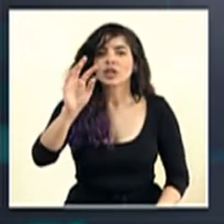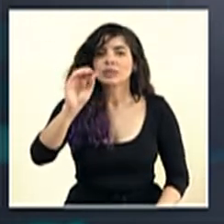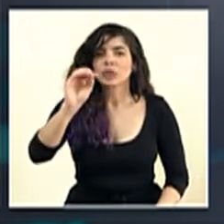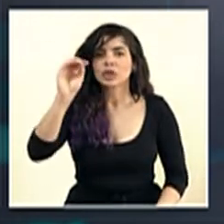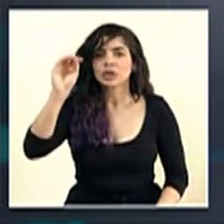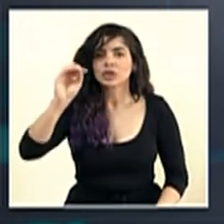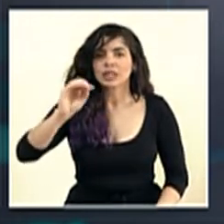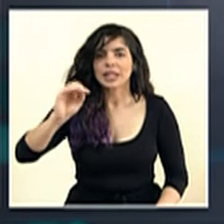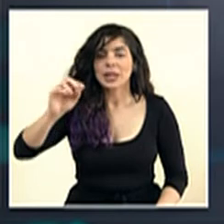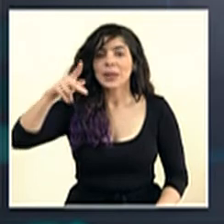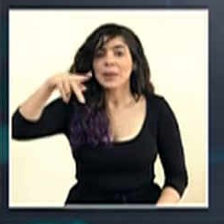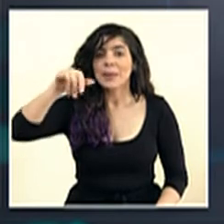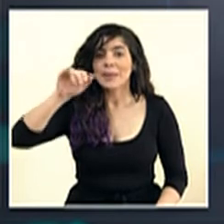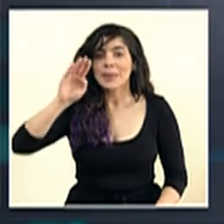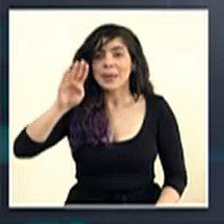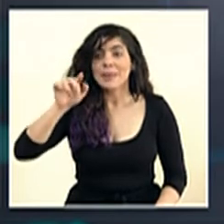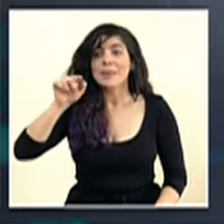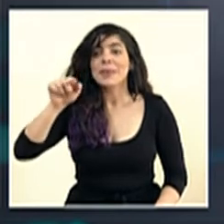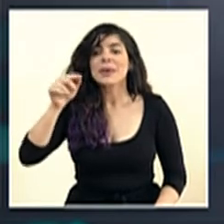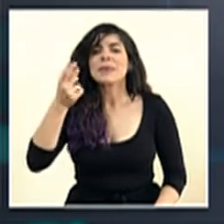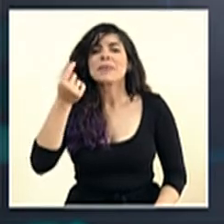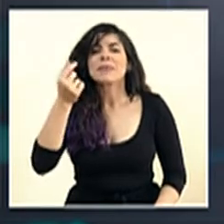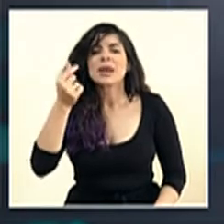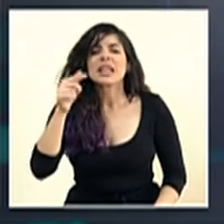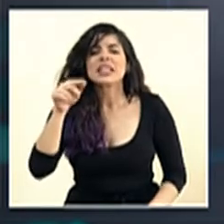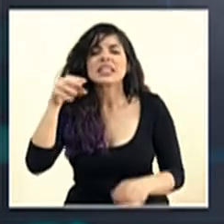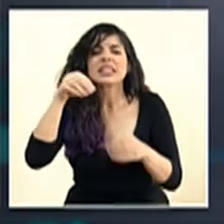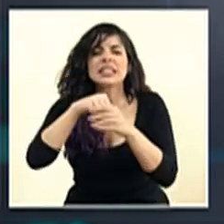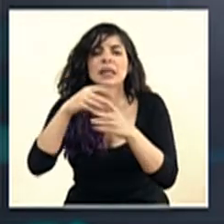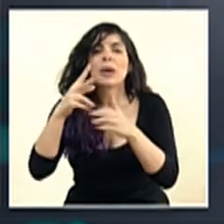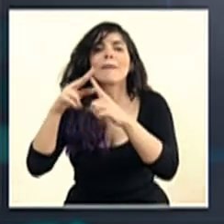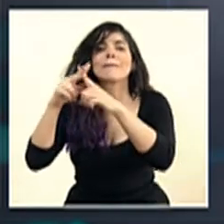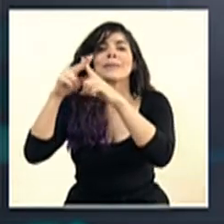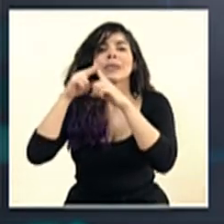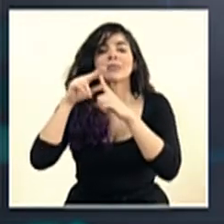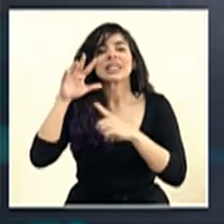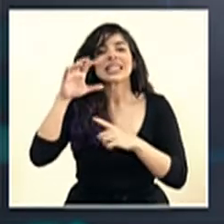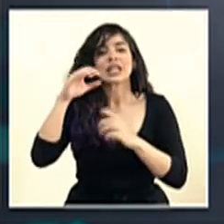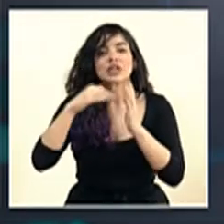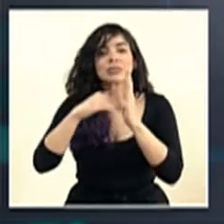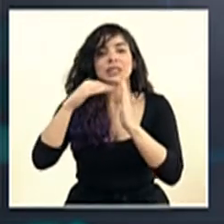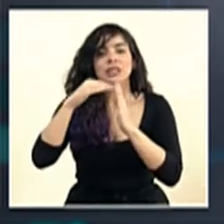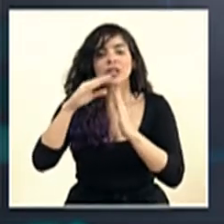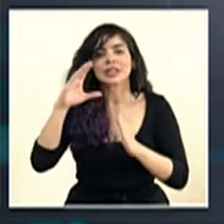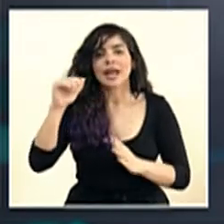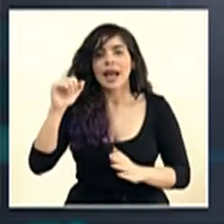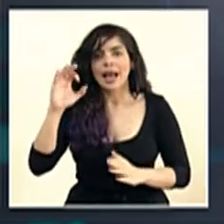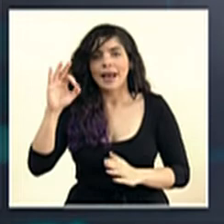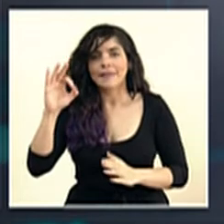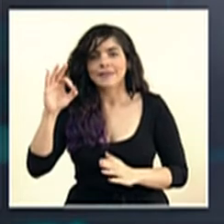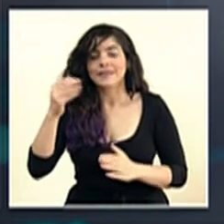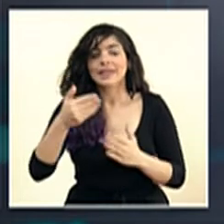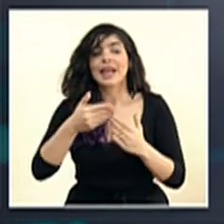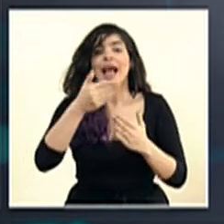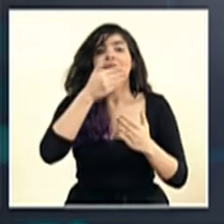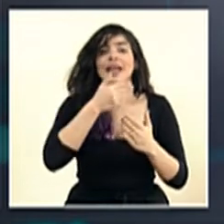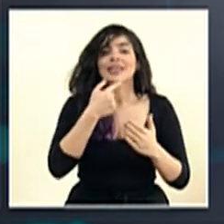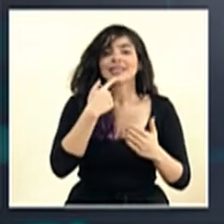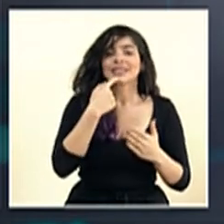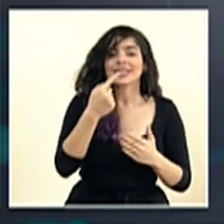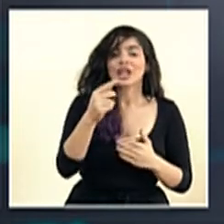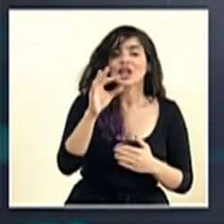2.92% del PIB, que están compuestos por un préstamo de 500 millones de la CAF, lo que les mencionaba antes